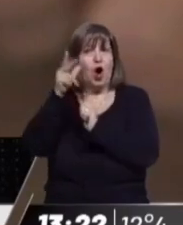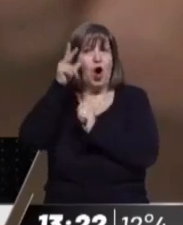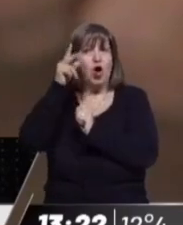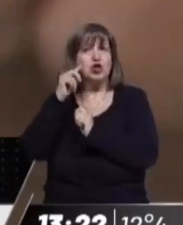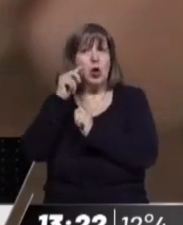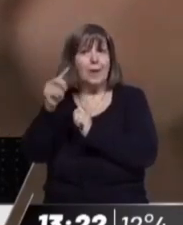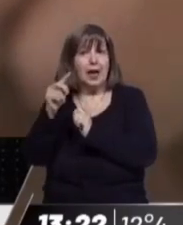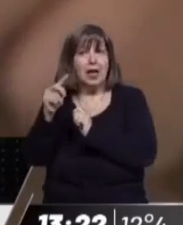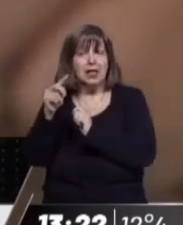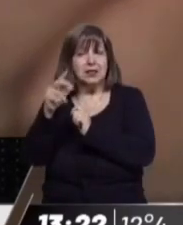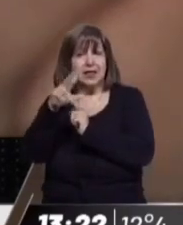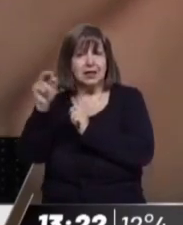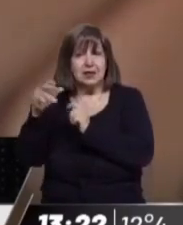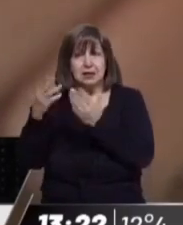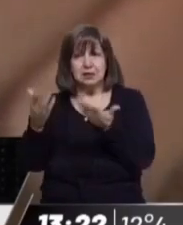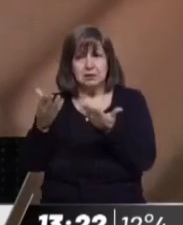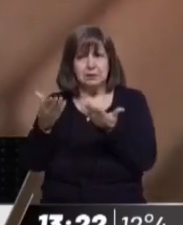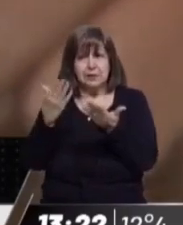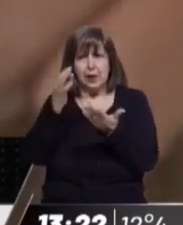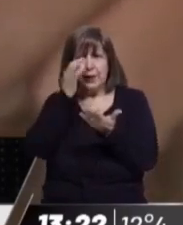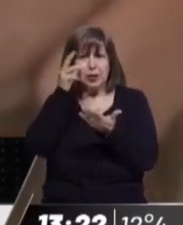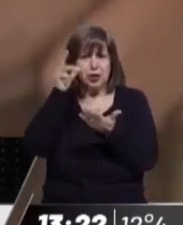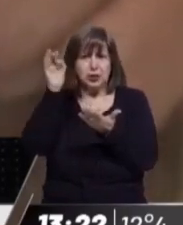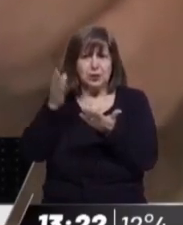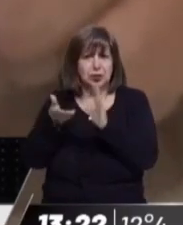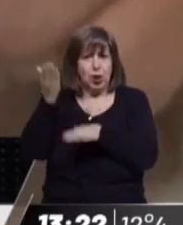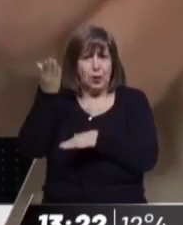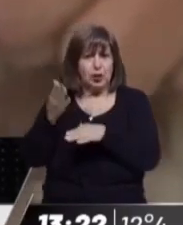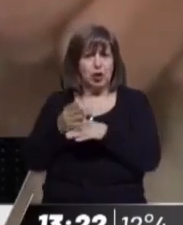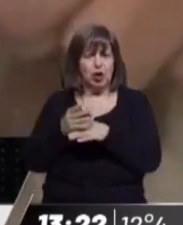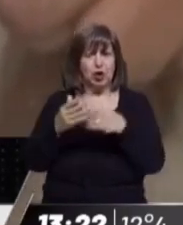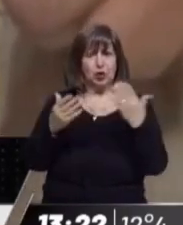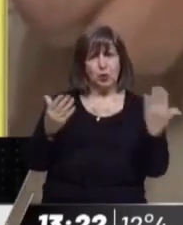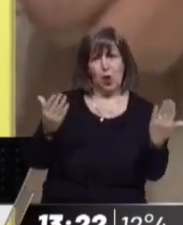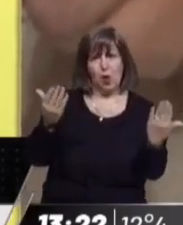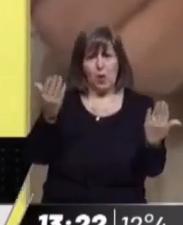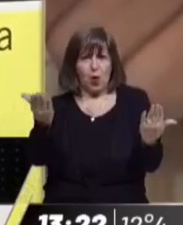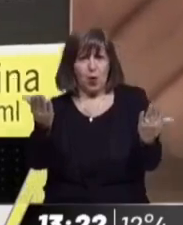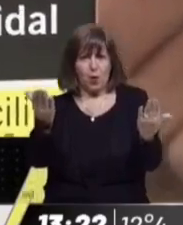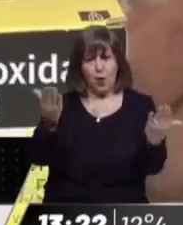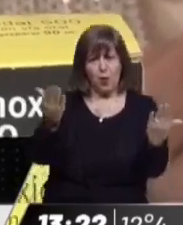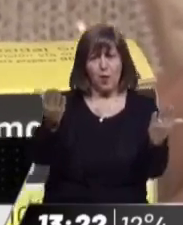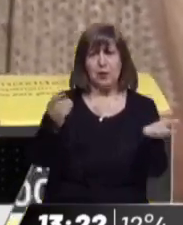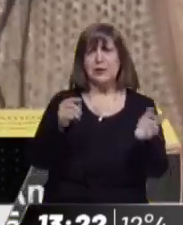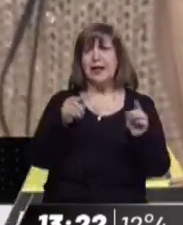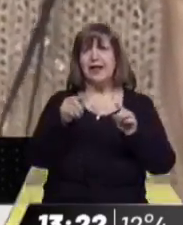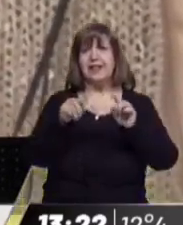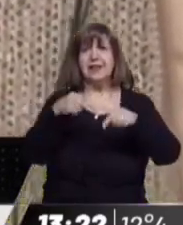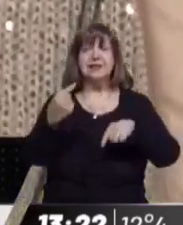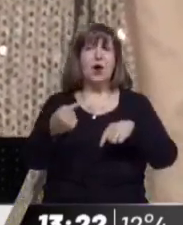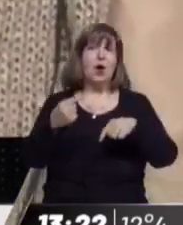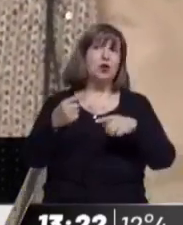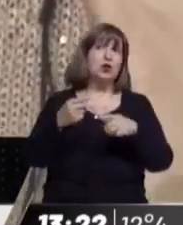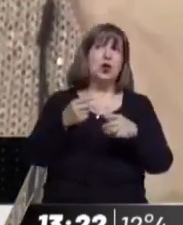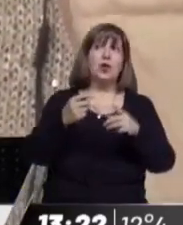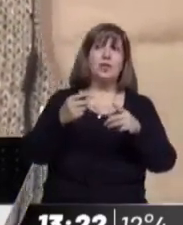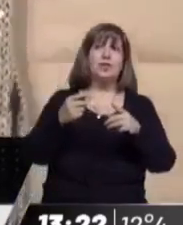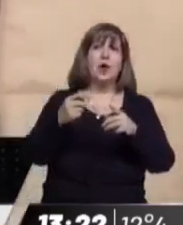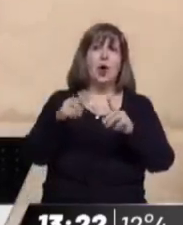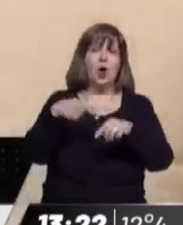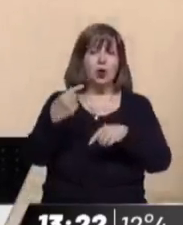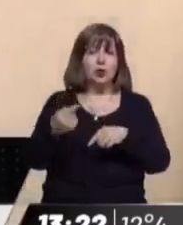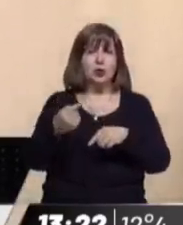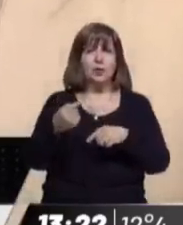incremento de un 28 un 30% Y en este caso no que no lo tenemos acá lo